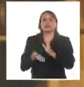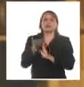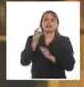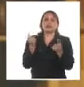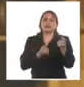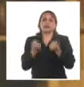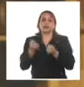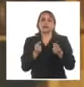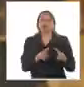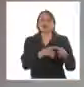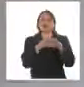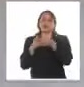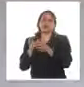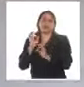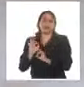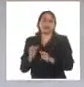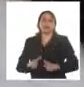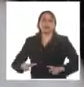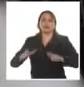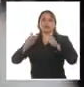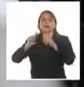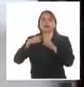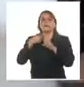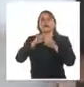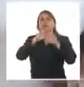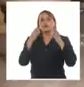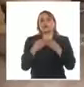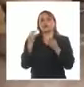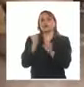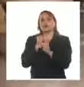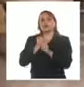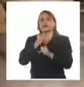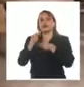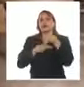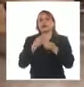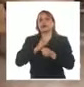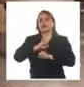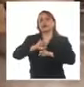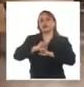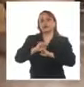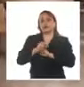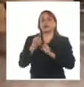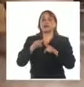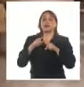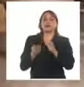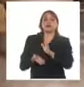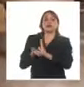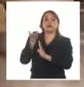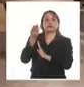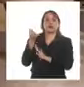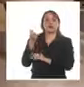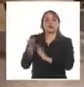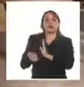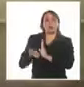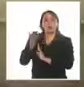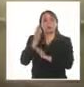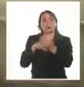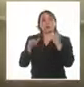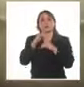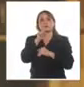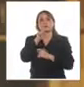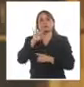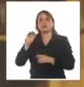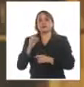el mismo valor del cilindro, más todas las operaciones que se realizan en las plantas. Por tanto, sube su valor por encima de